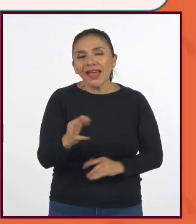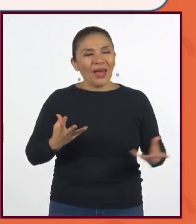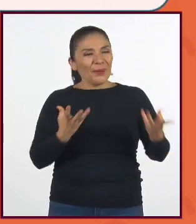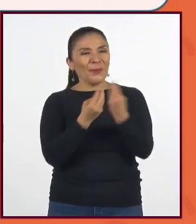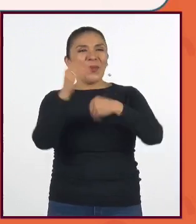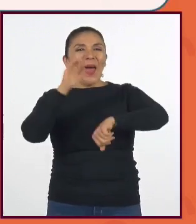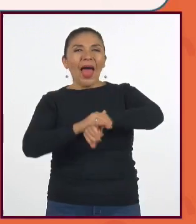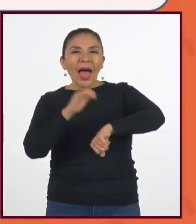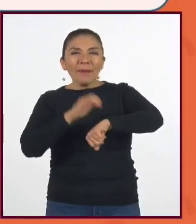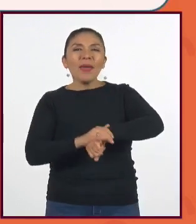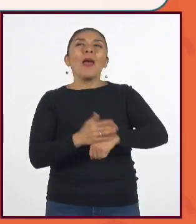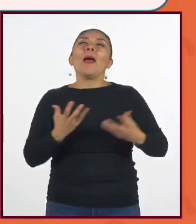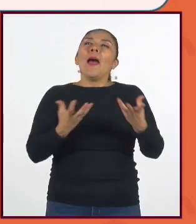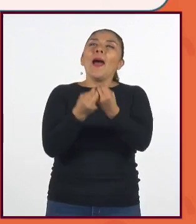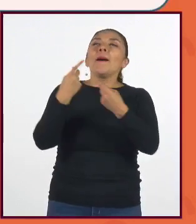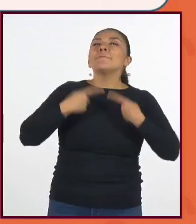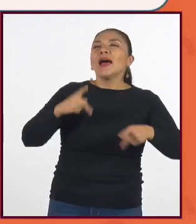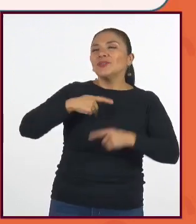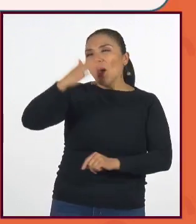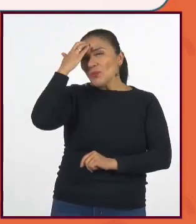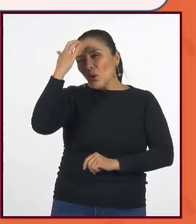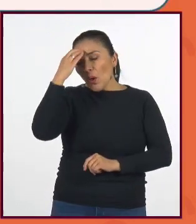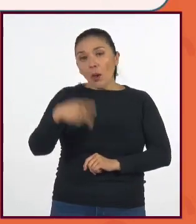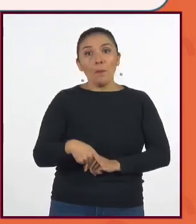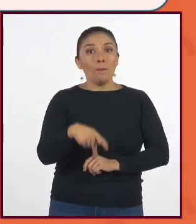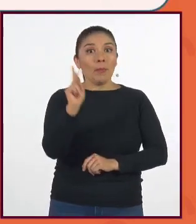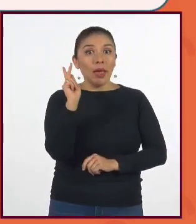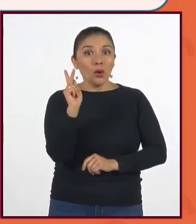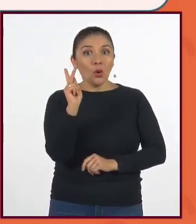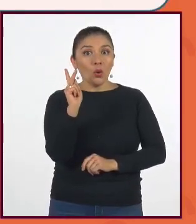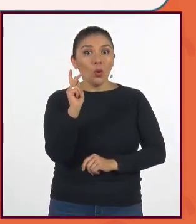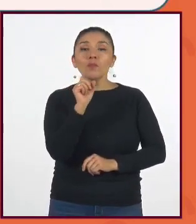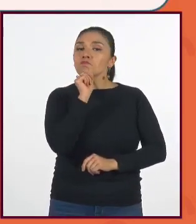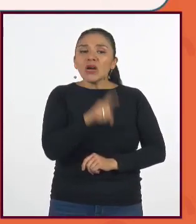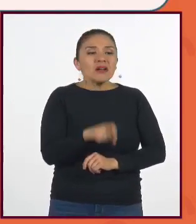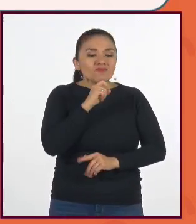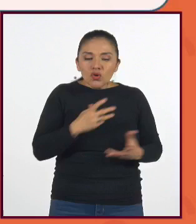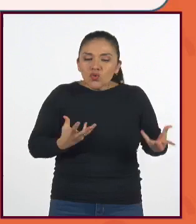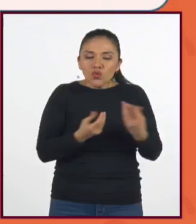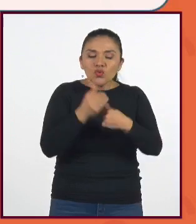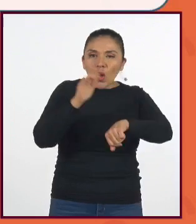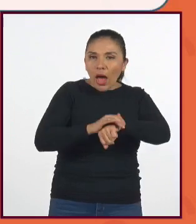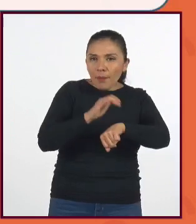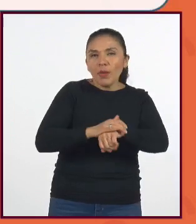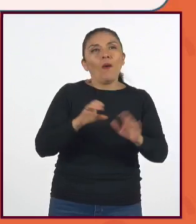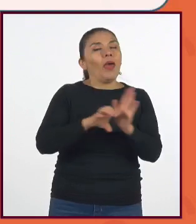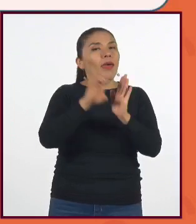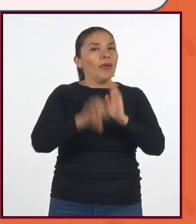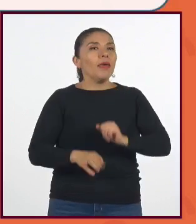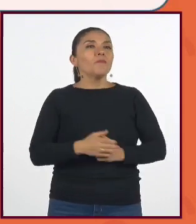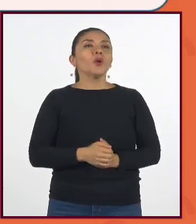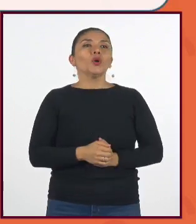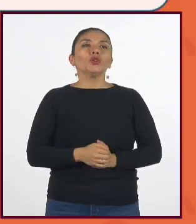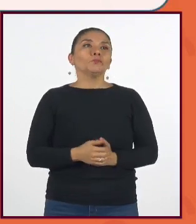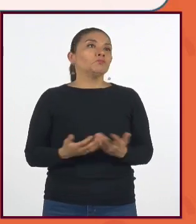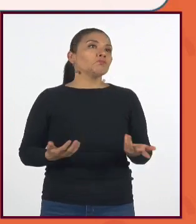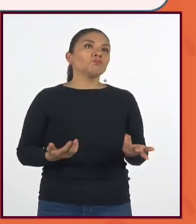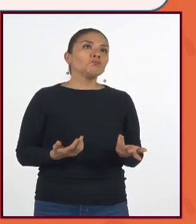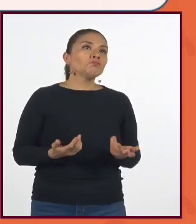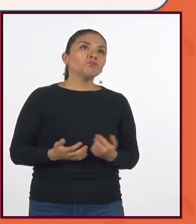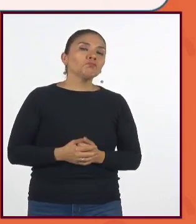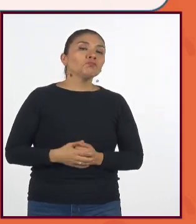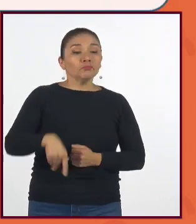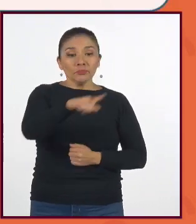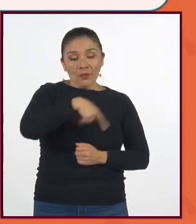amigos, conocidos, pero nunca fuera de estas circunstancias. Por ejemplo, que sigan consumiendo, no sé, que